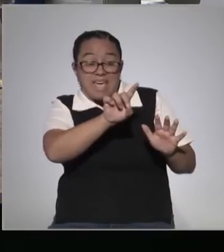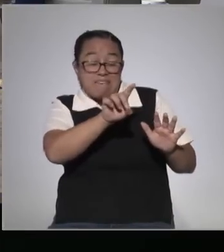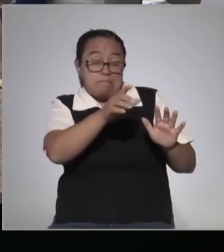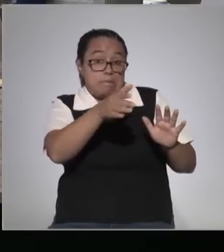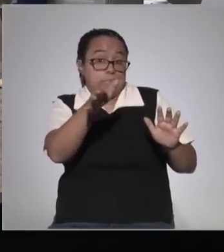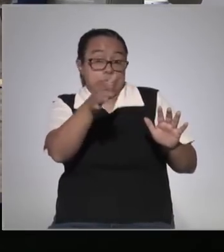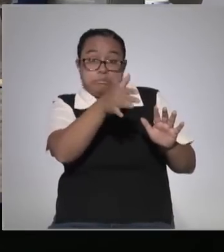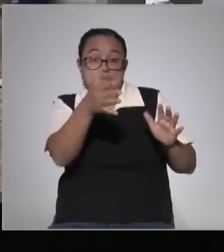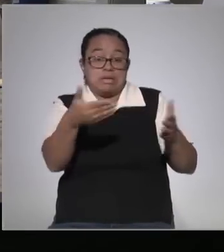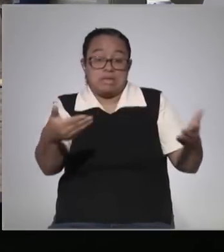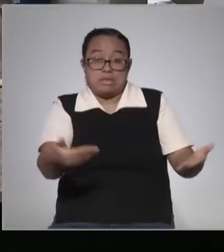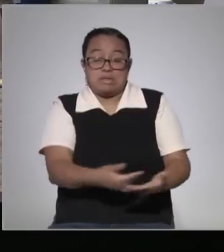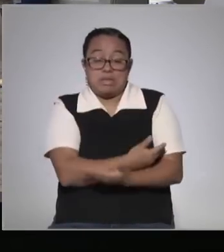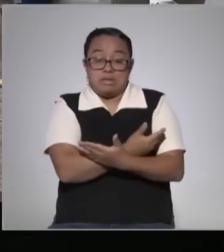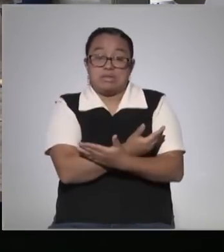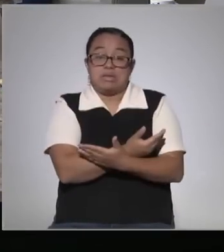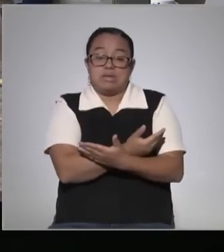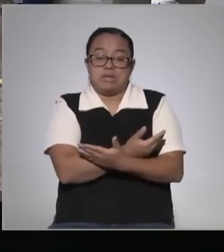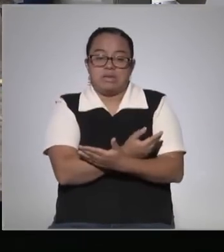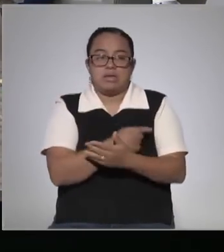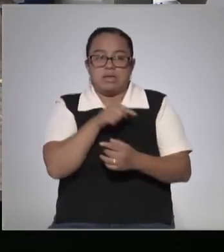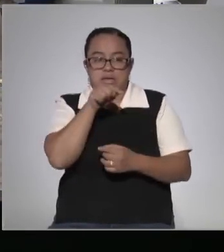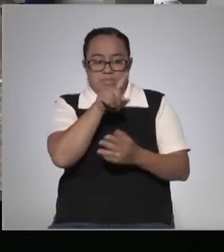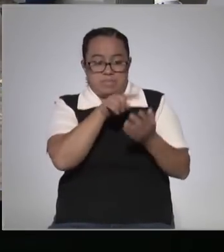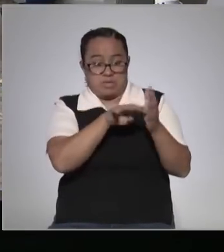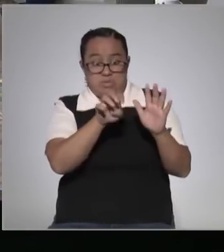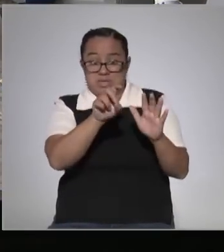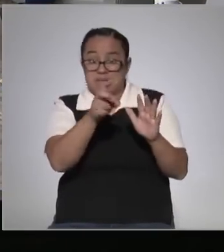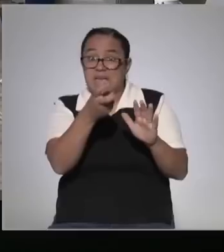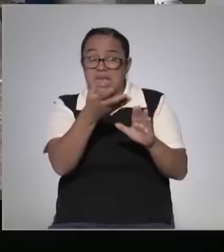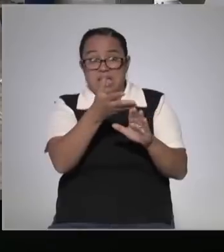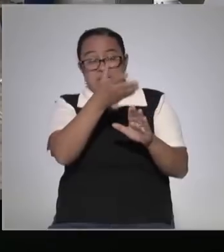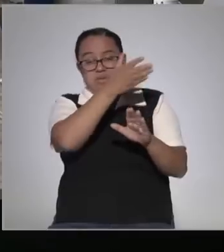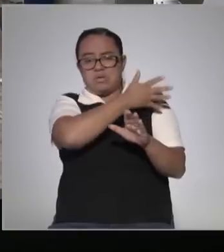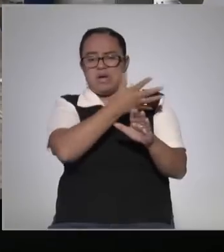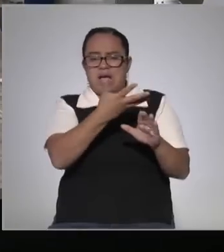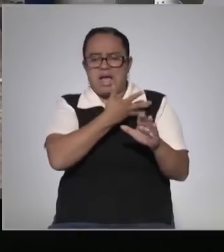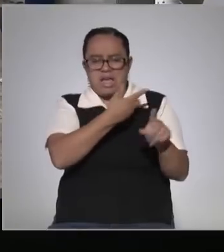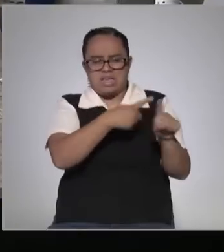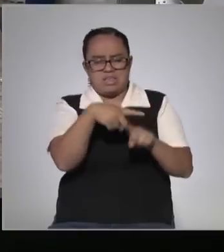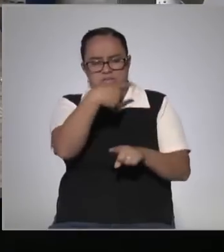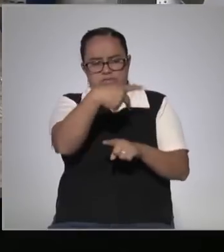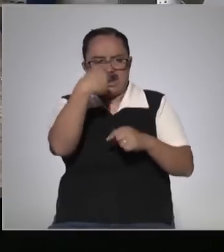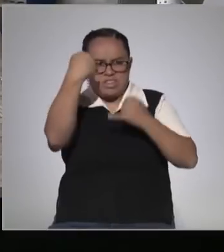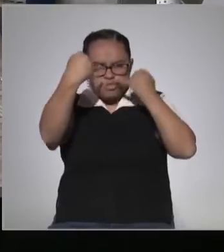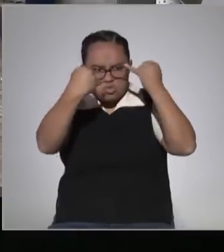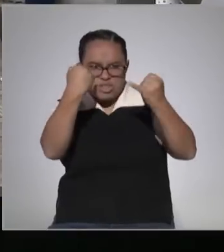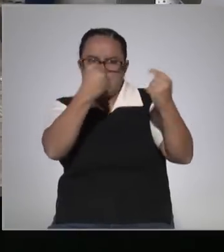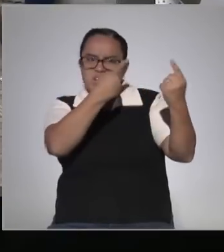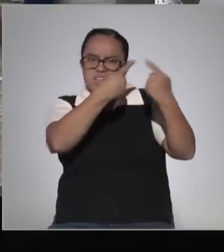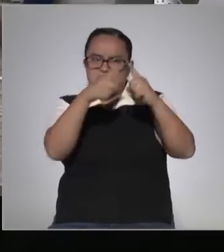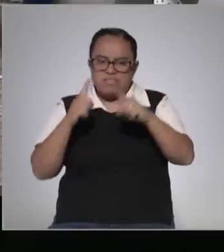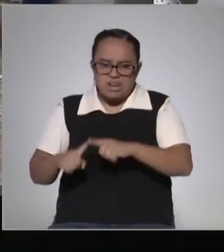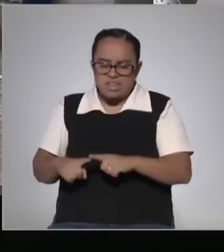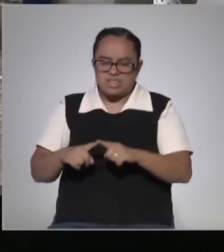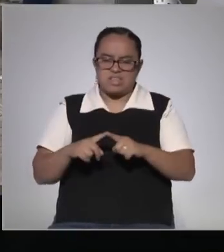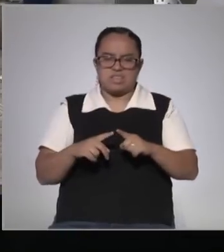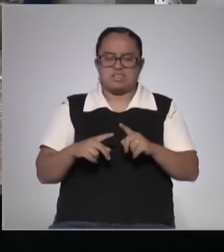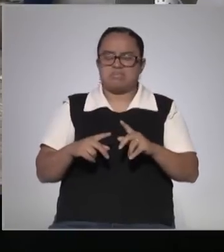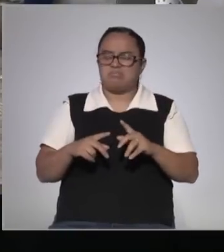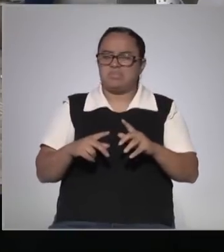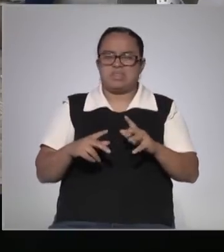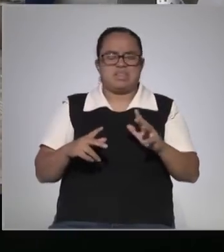tantos, donde tenían una serie de conceptualizaciones de lo que